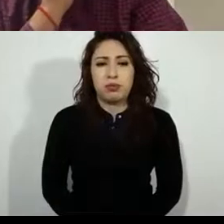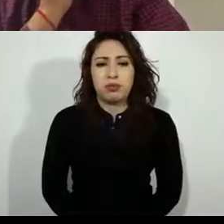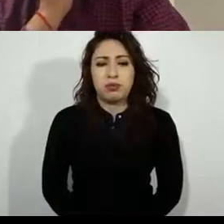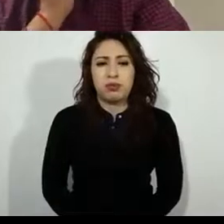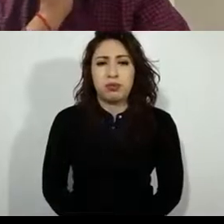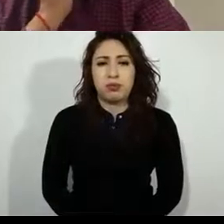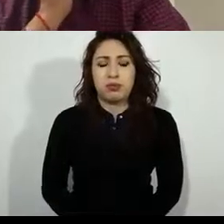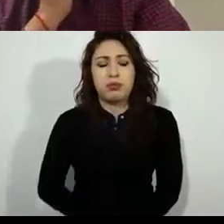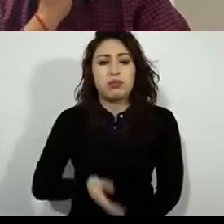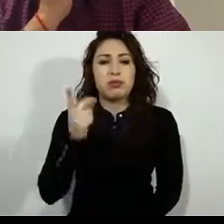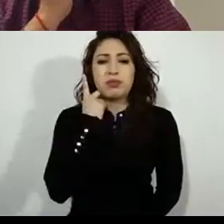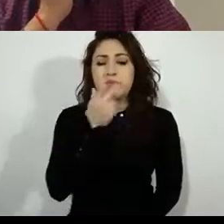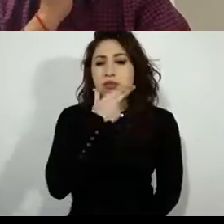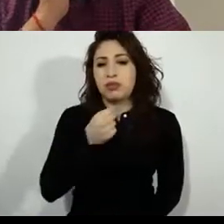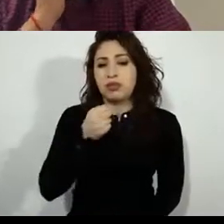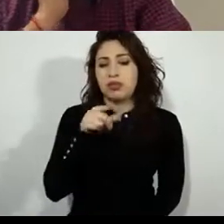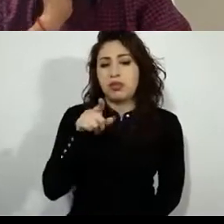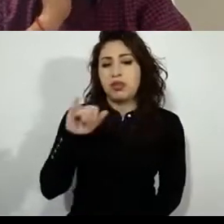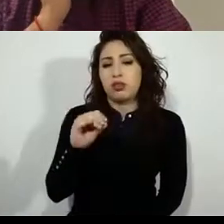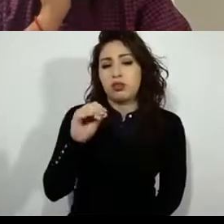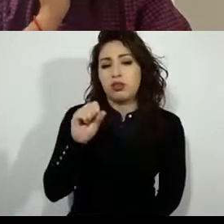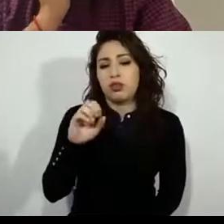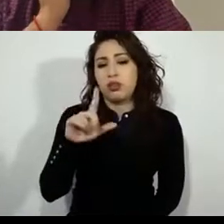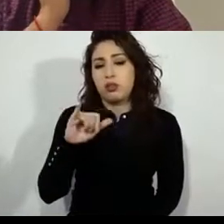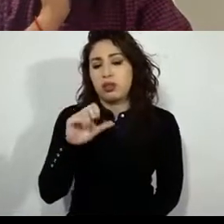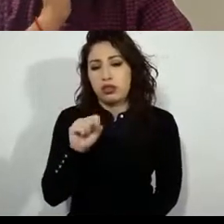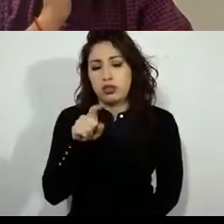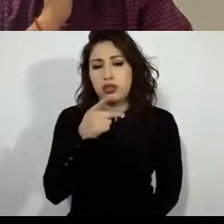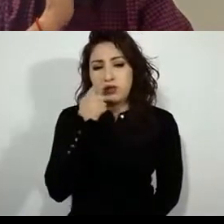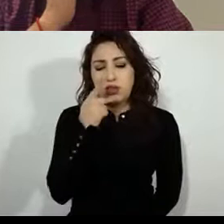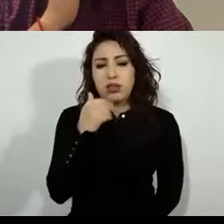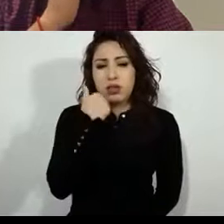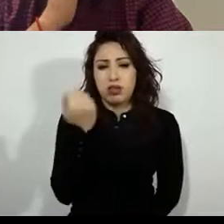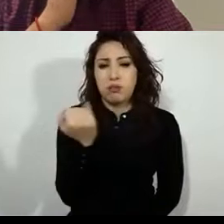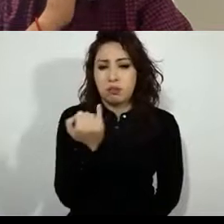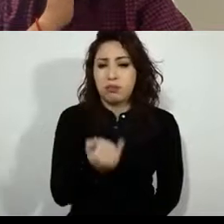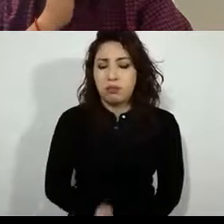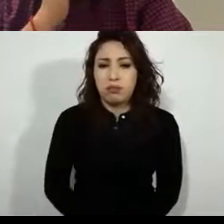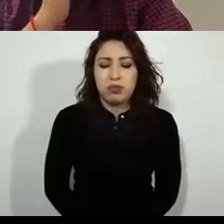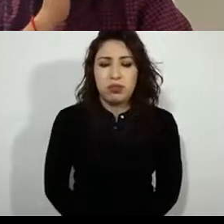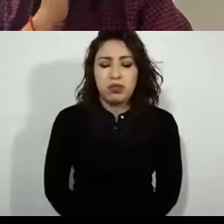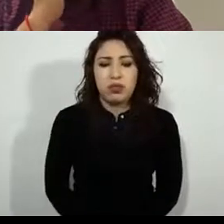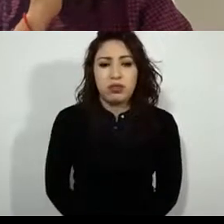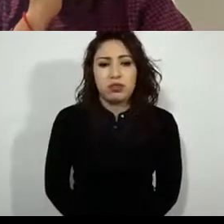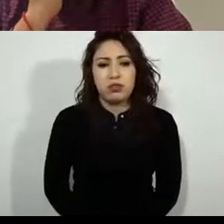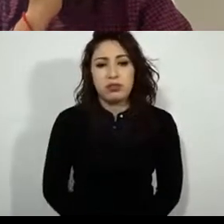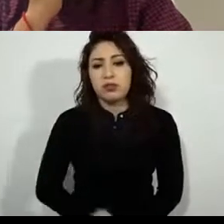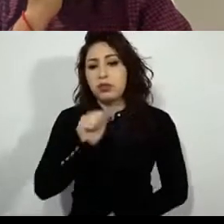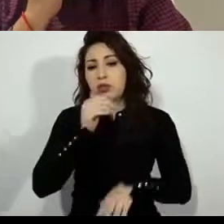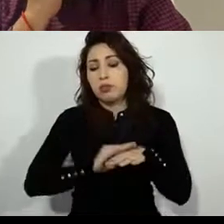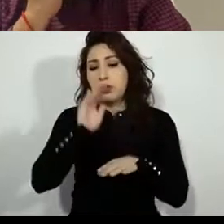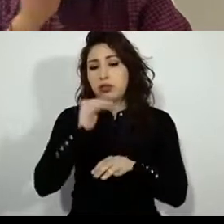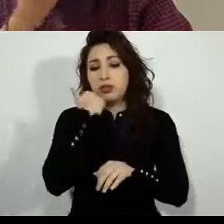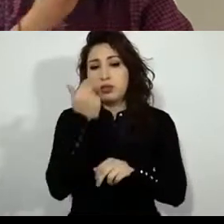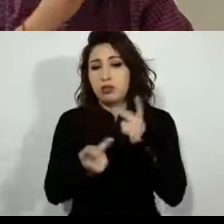El diputado vicecoordinador, el diputado José Luis Rodríguez. En otro lugar, ¿alguien más desea hacer uso de